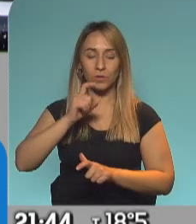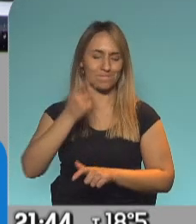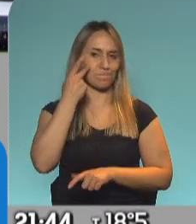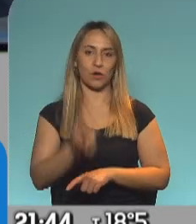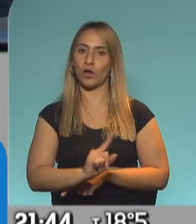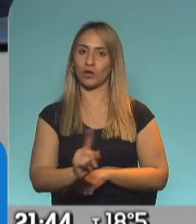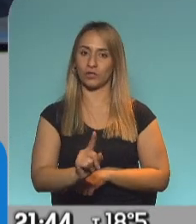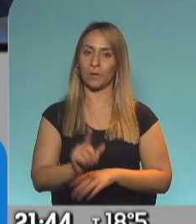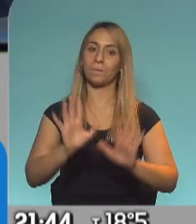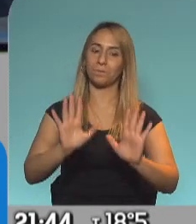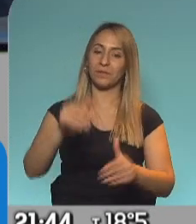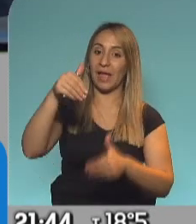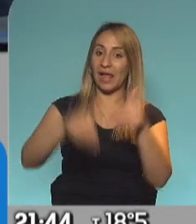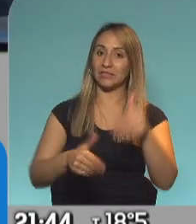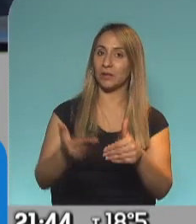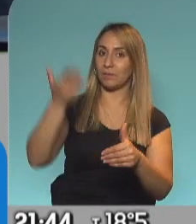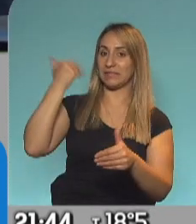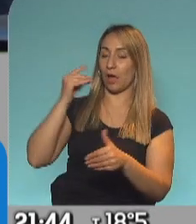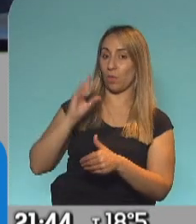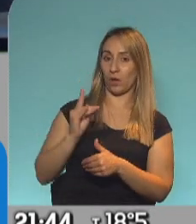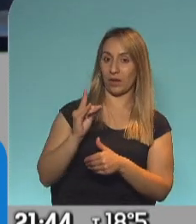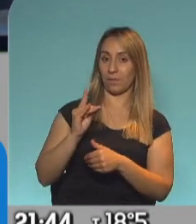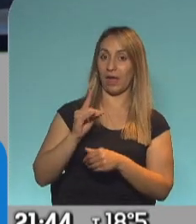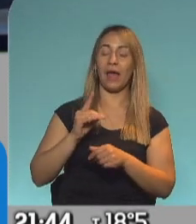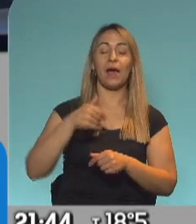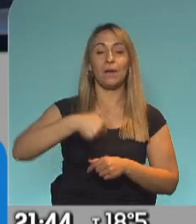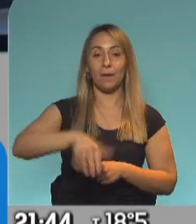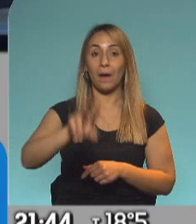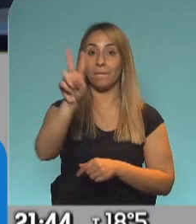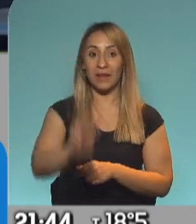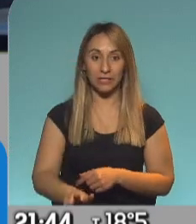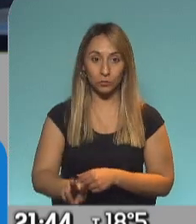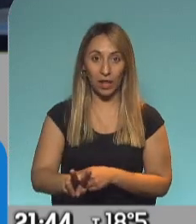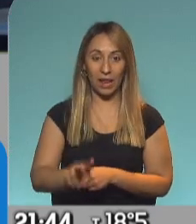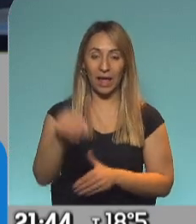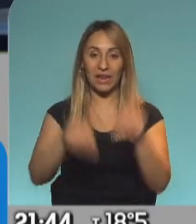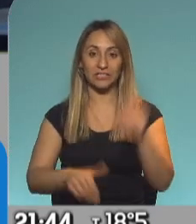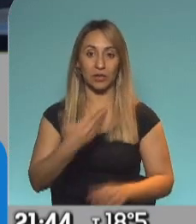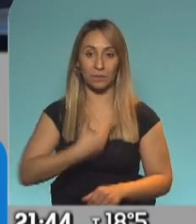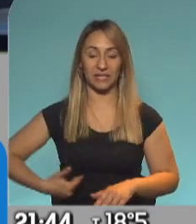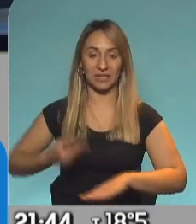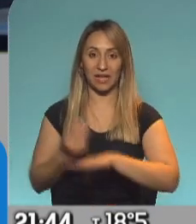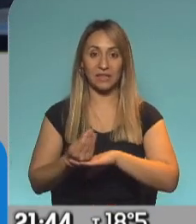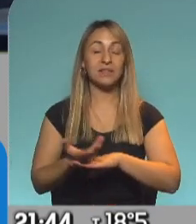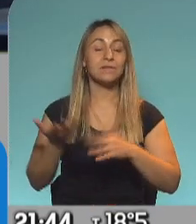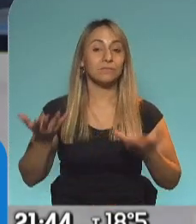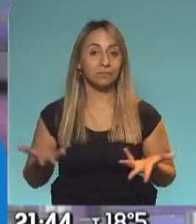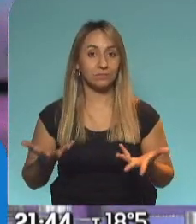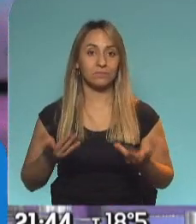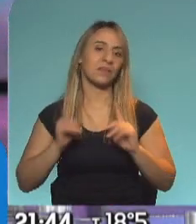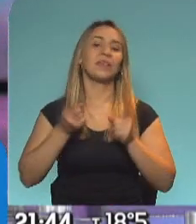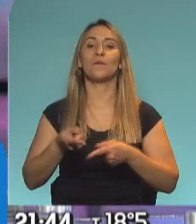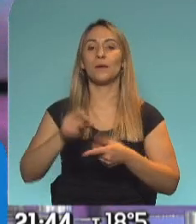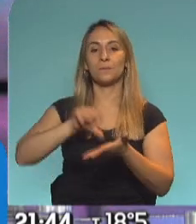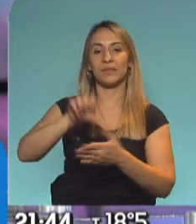Elecciones presidenciales pasadas en Bolivia, legislativas por venir en Venezuela, en el horizonte de América Latina, ¿qué marca? Y tenemos Ecuador también